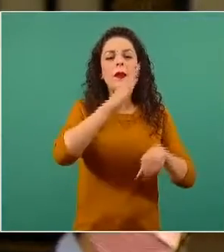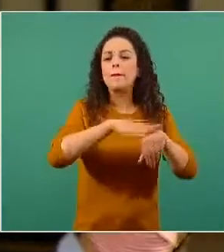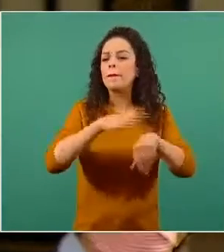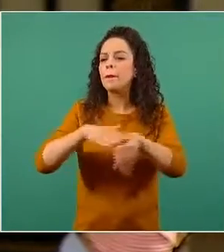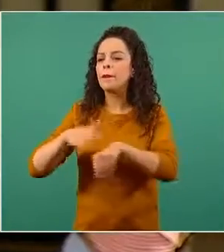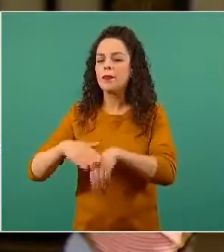todo